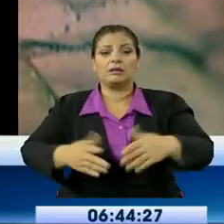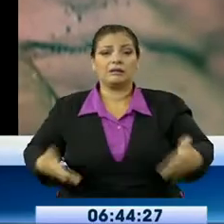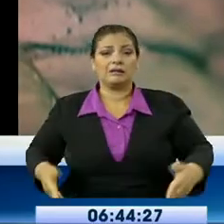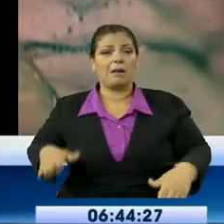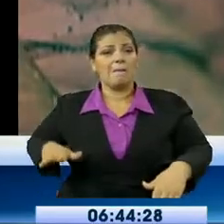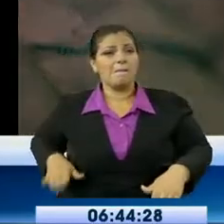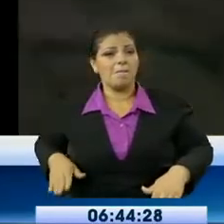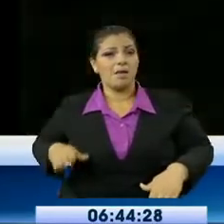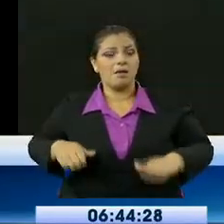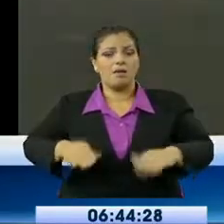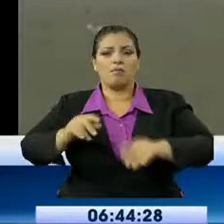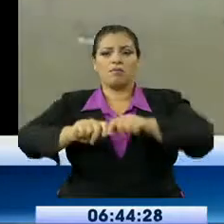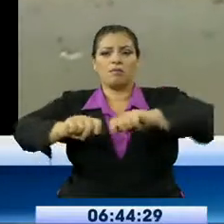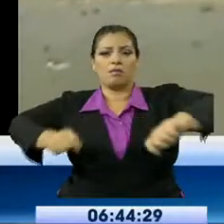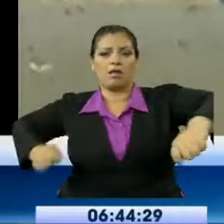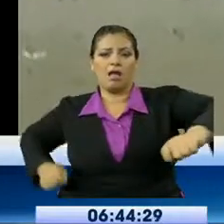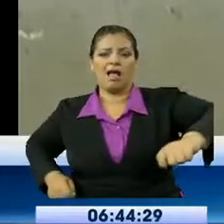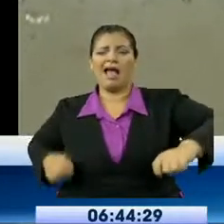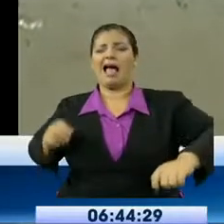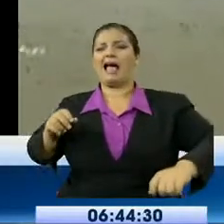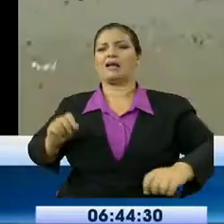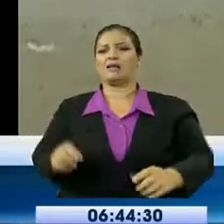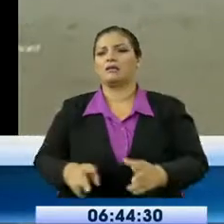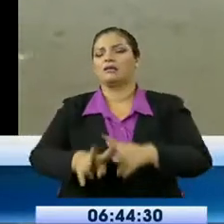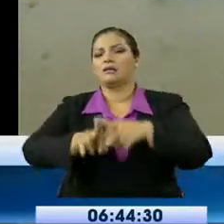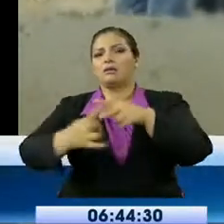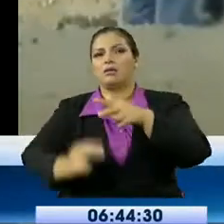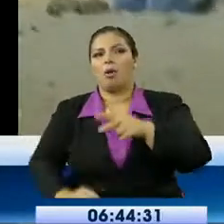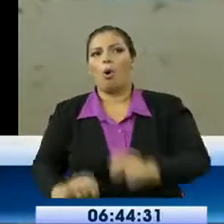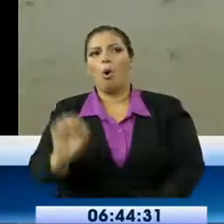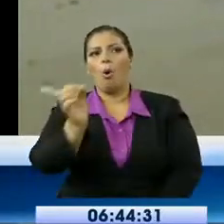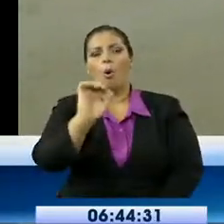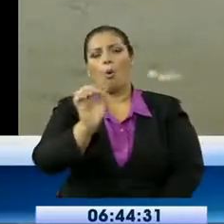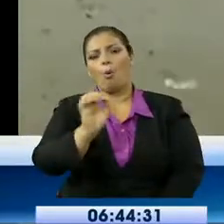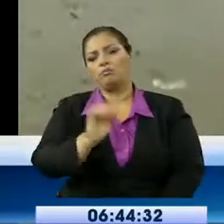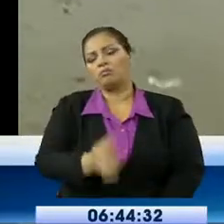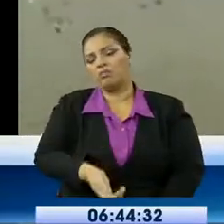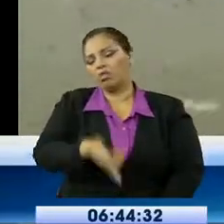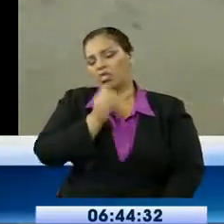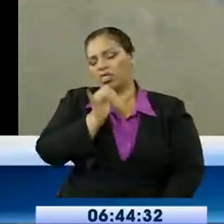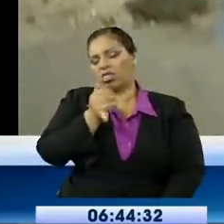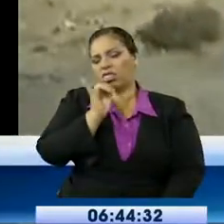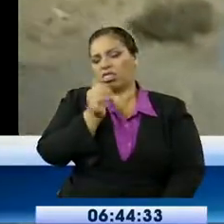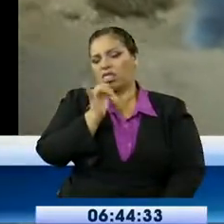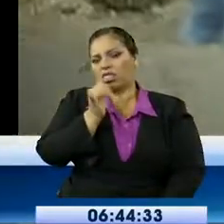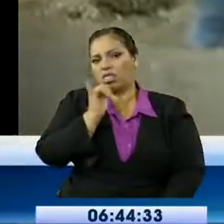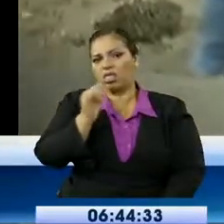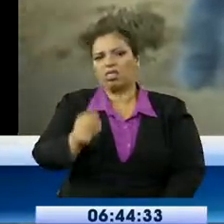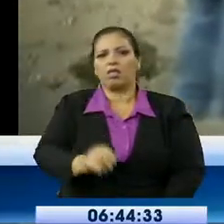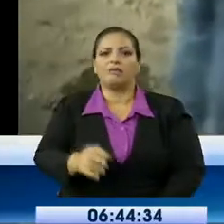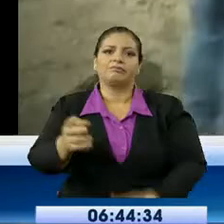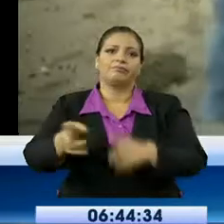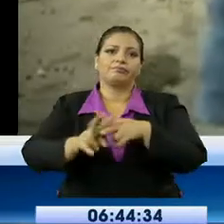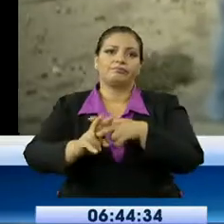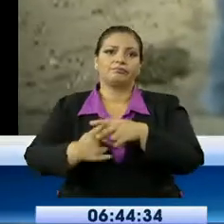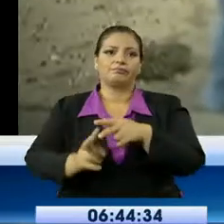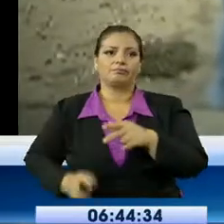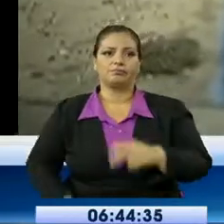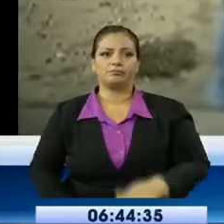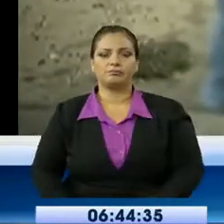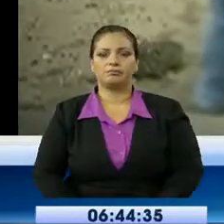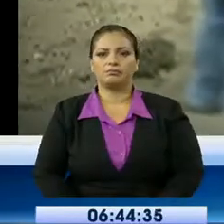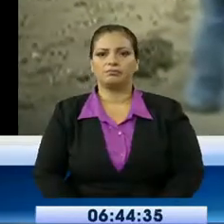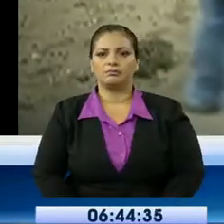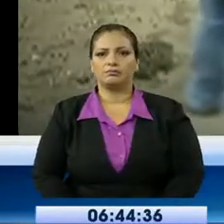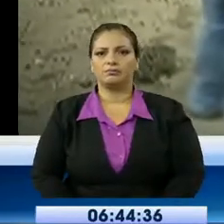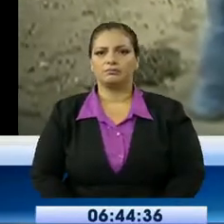también borracho. Asegura que luego ocurrió algo sospechoso, ya que al terminar su faena regresó al balneario. Le preguntó a los hombres